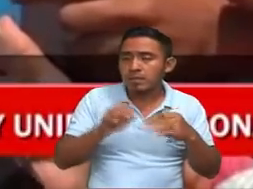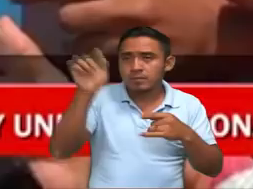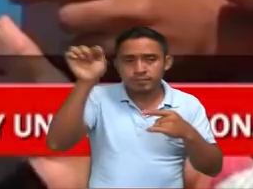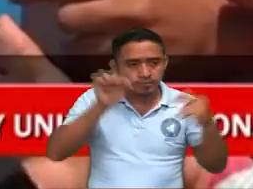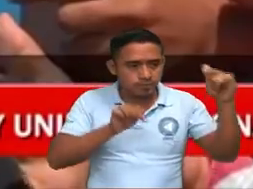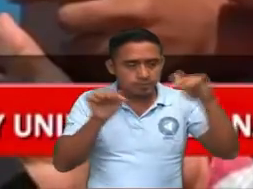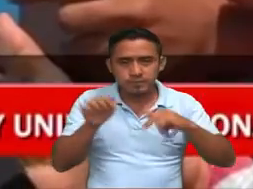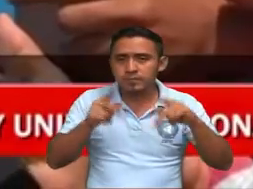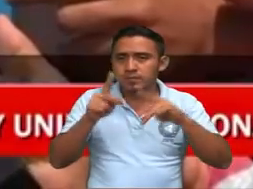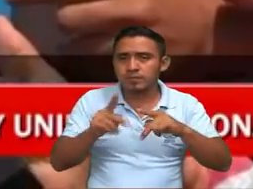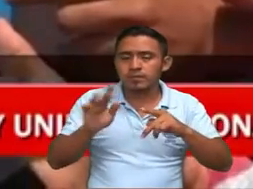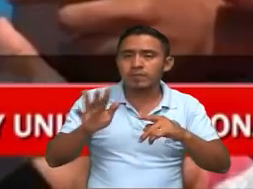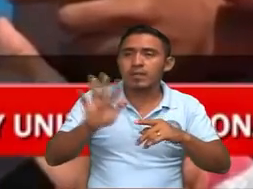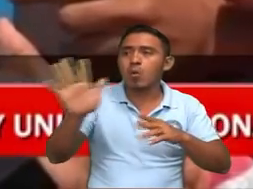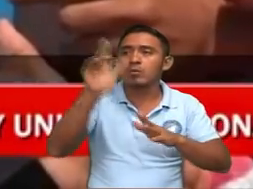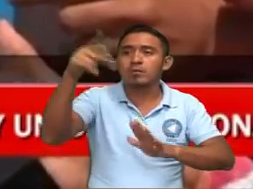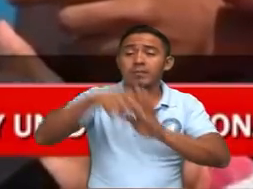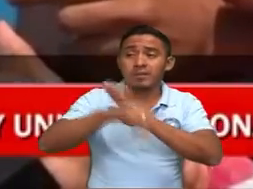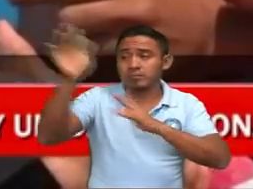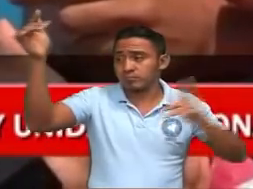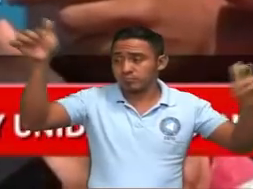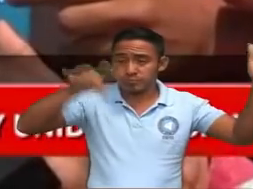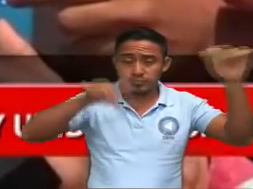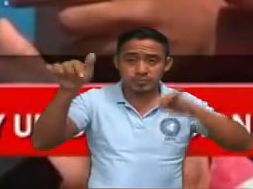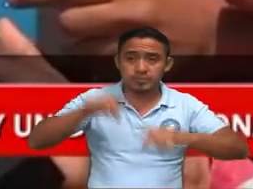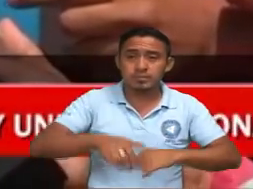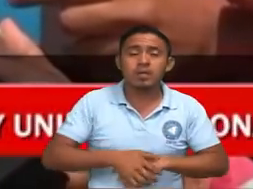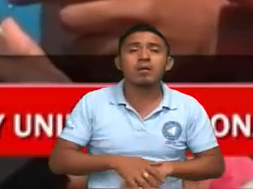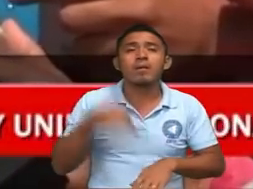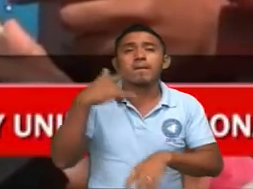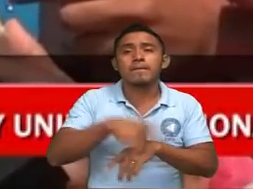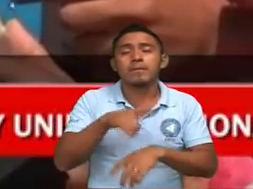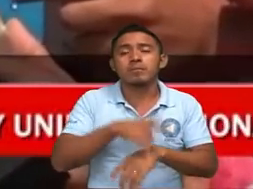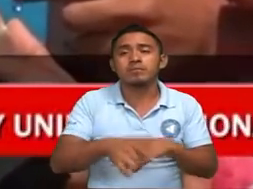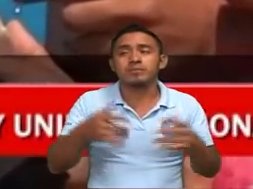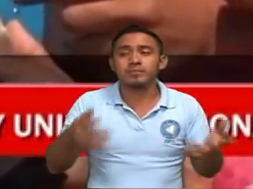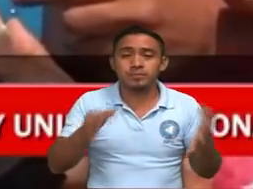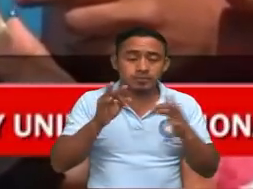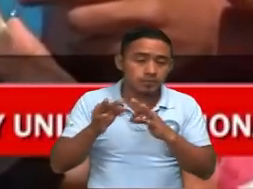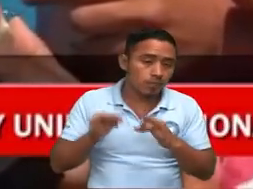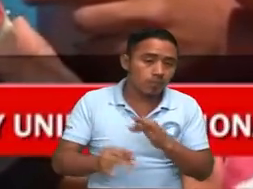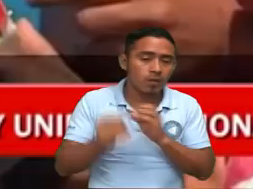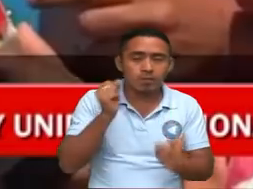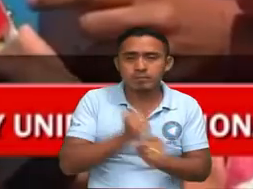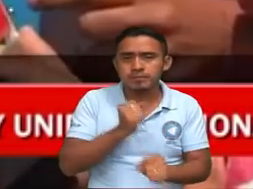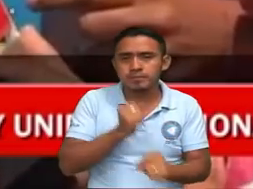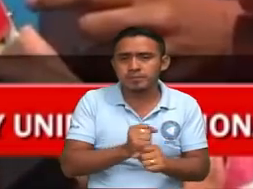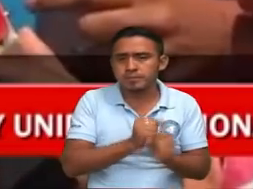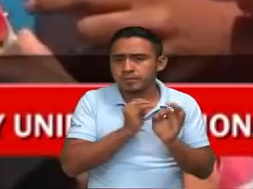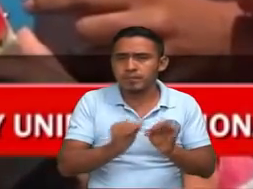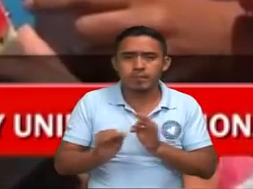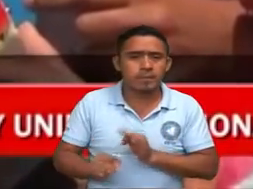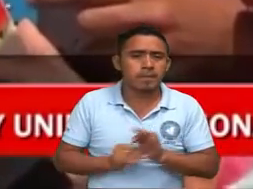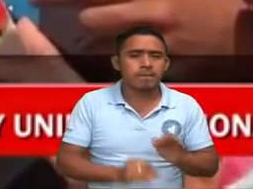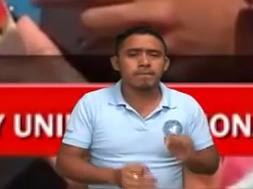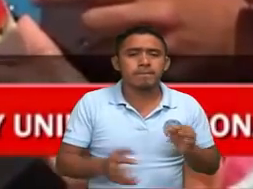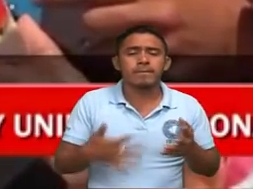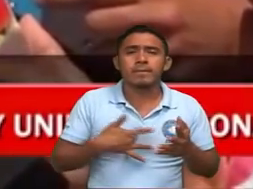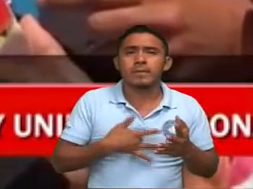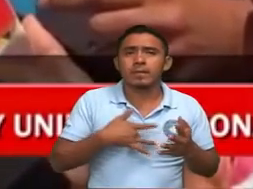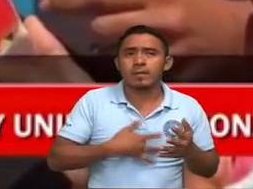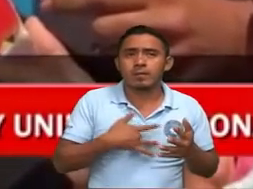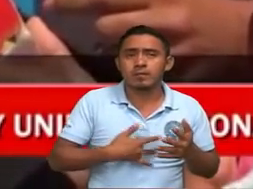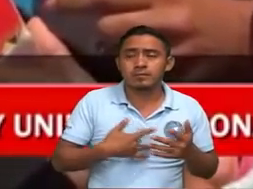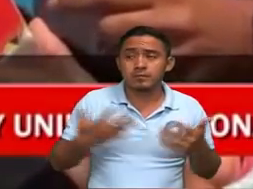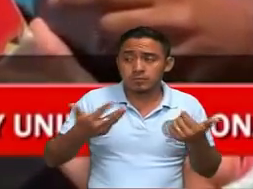bienestar para los nicaragüenses que están en el exterior. Y vamos a seguir haciendo todas las gestiones necesarias para que